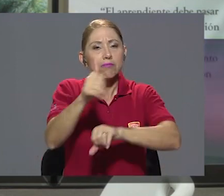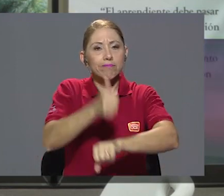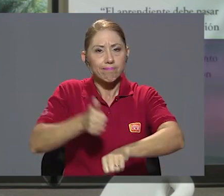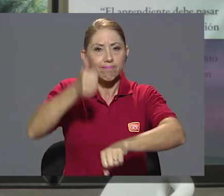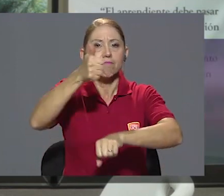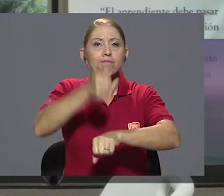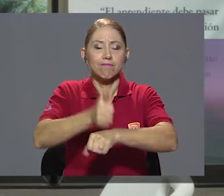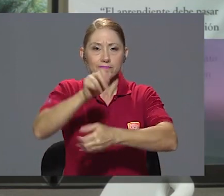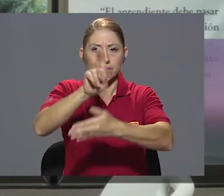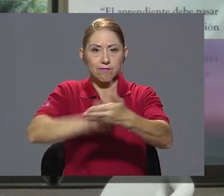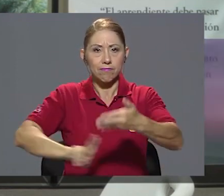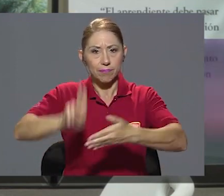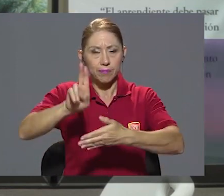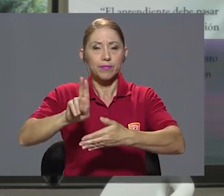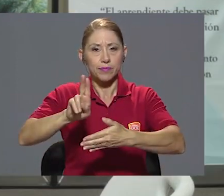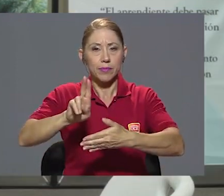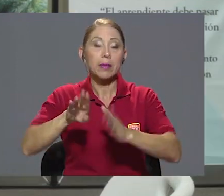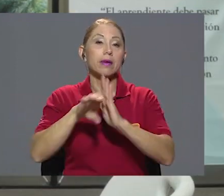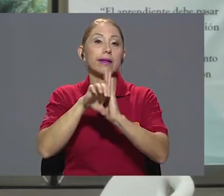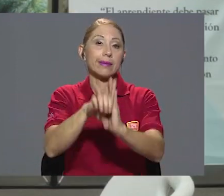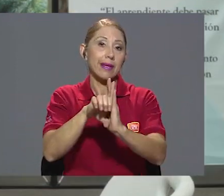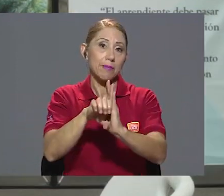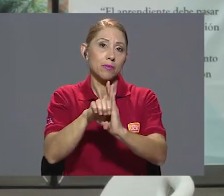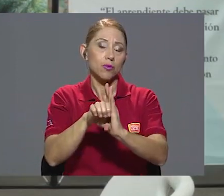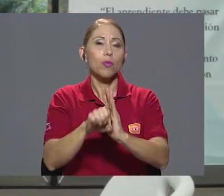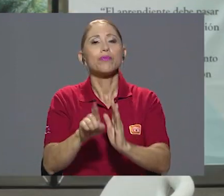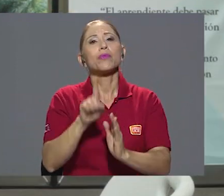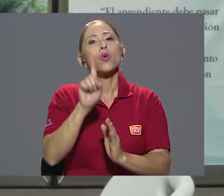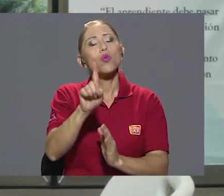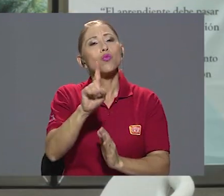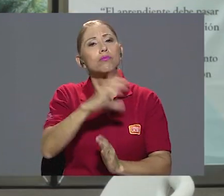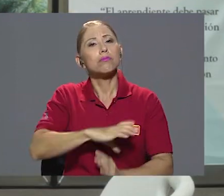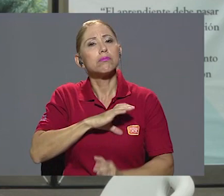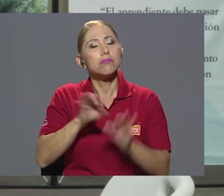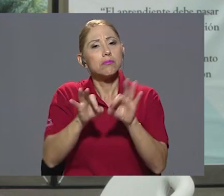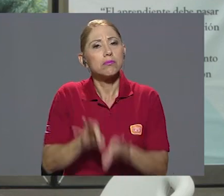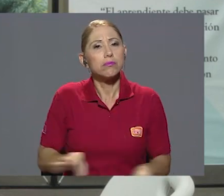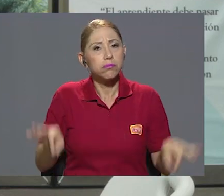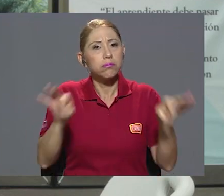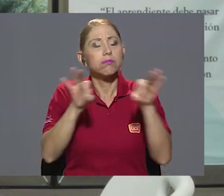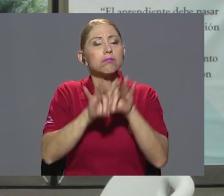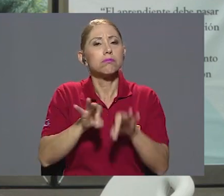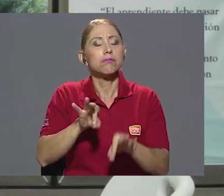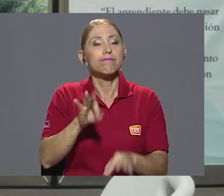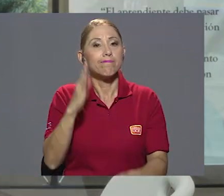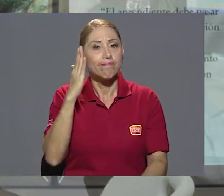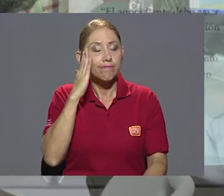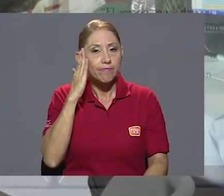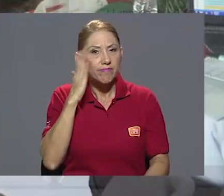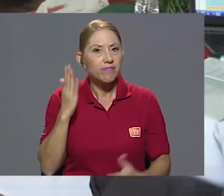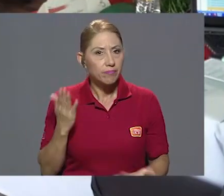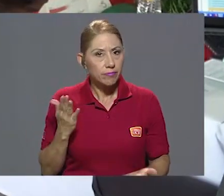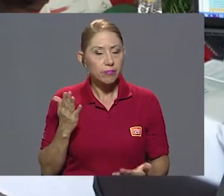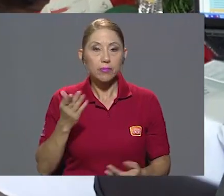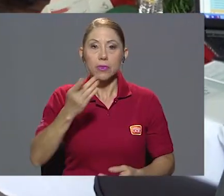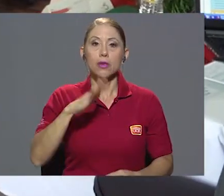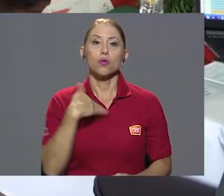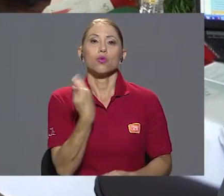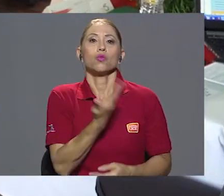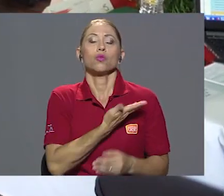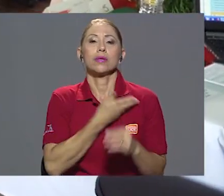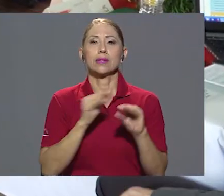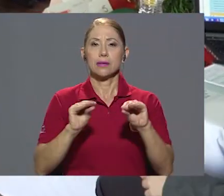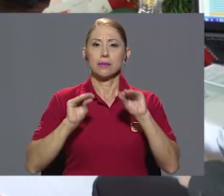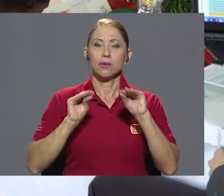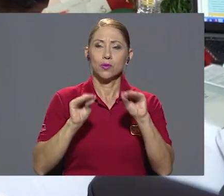están instaurando en la universidad. Por ejemplo, un aspecto importante que hay que tomar en cuenta es que